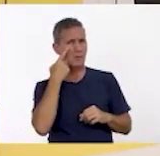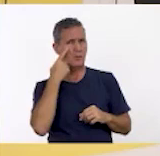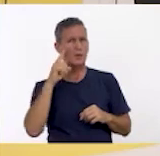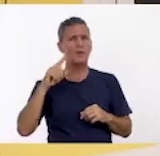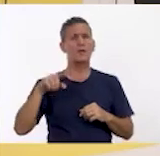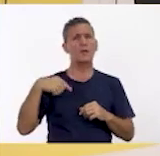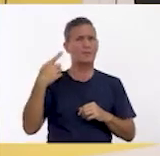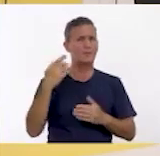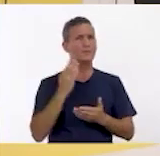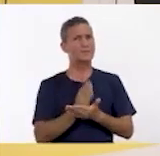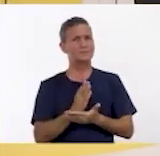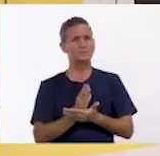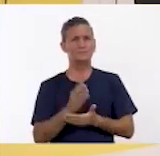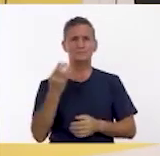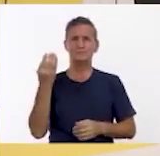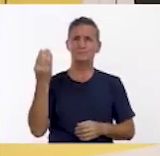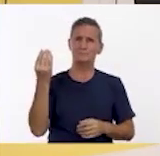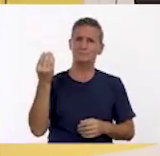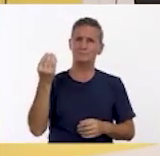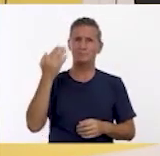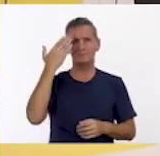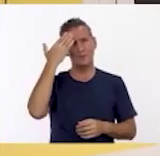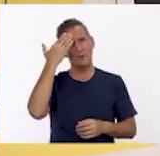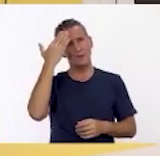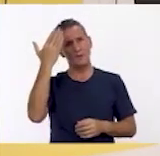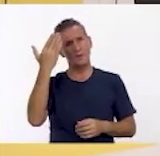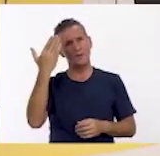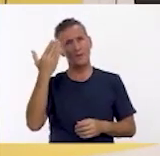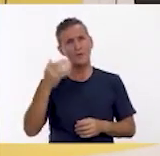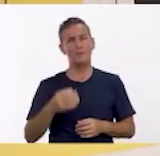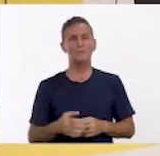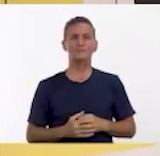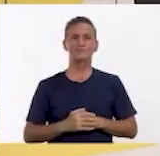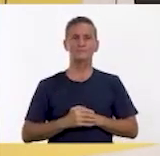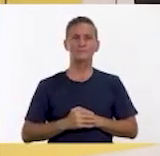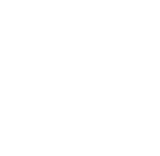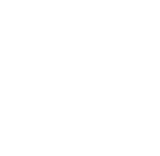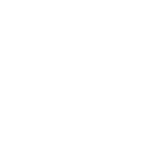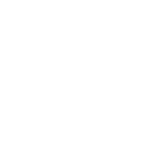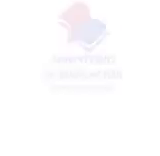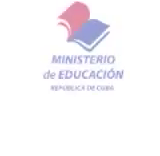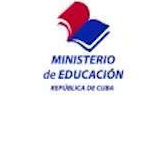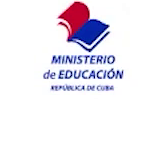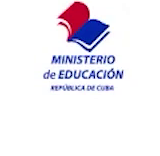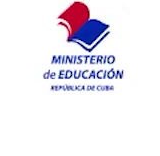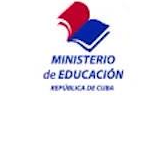buenos resultados. Muchas gracias por habernos escuchado.